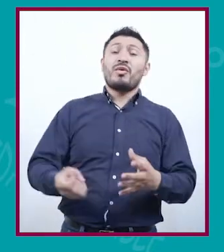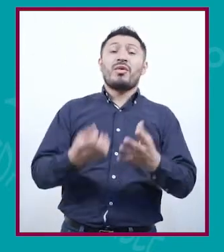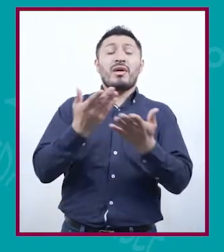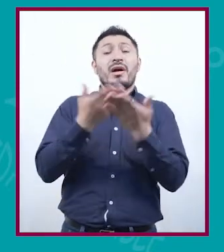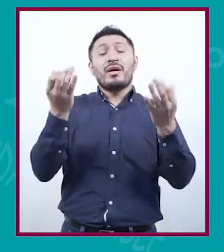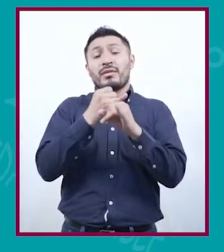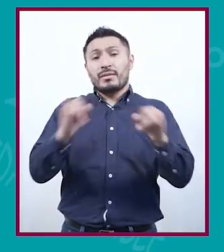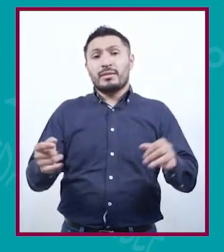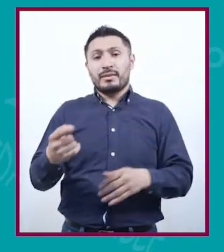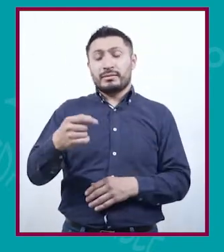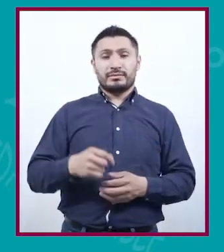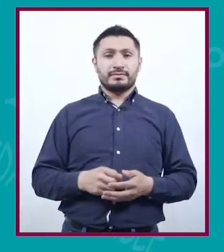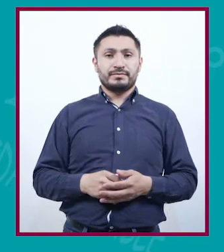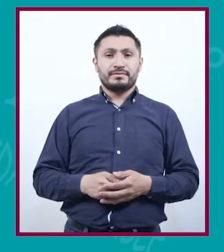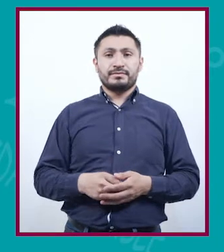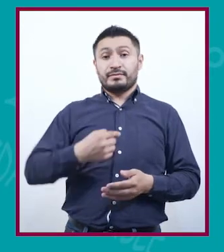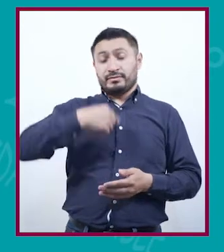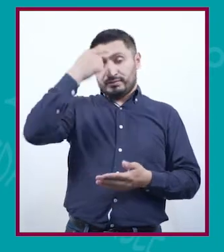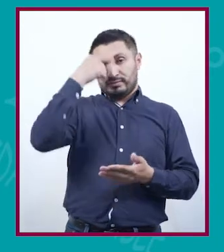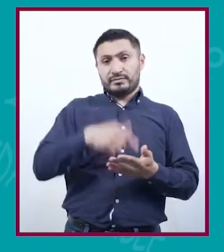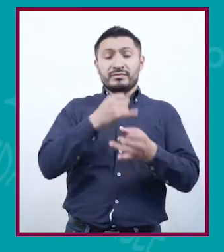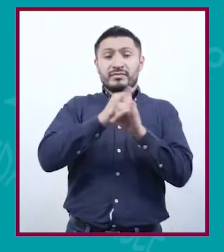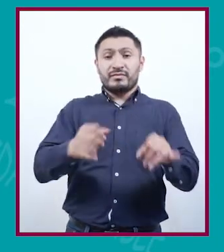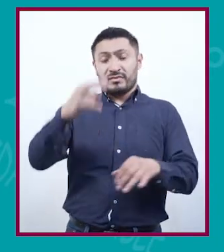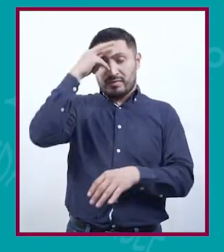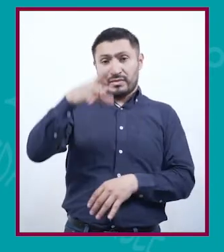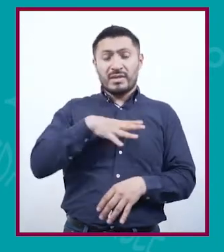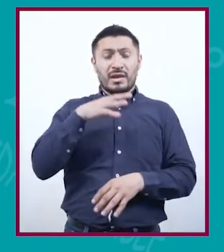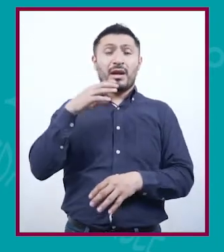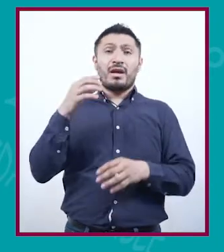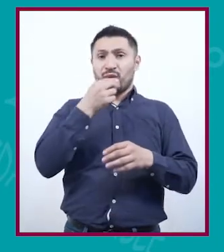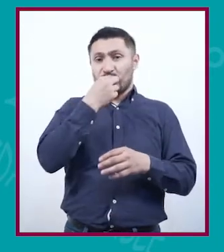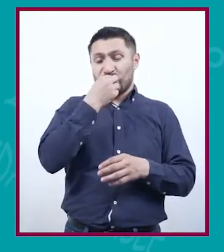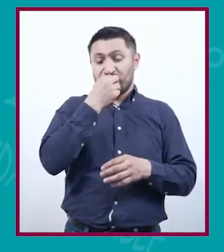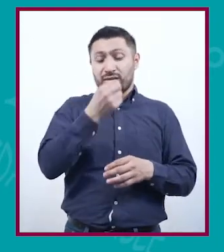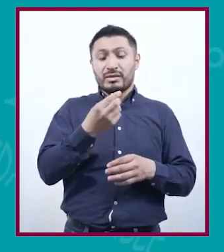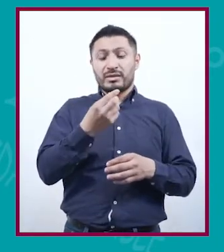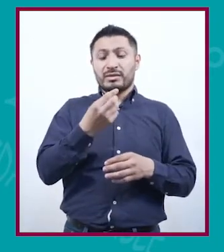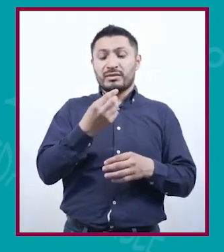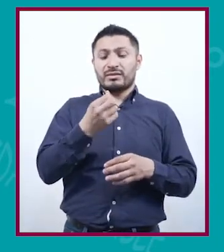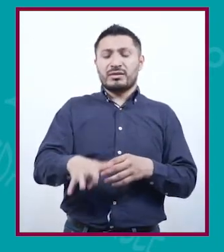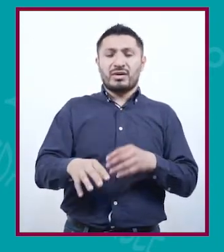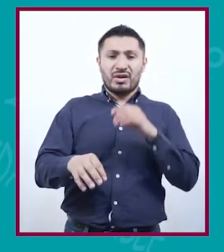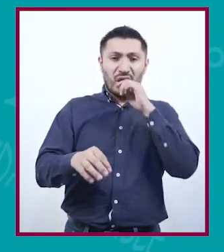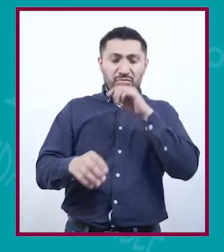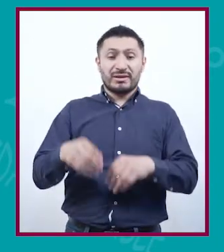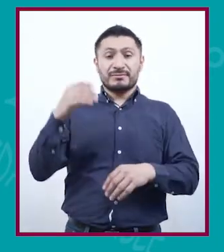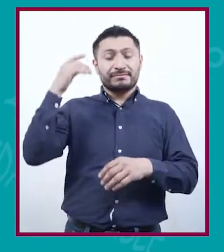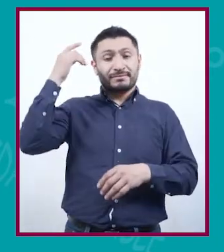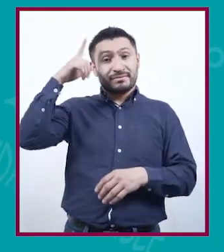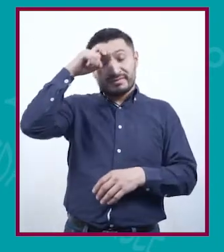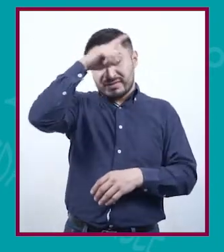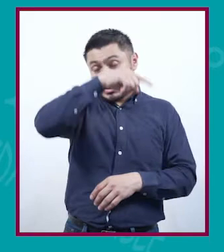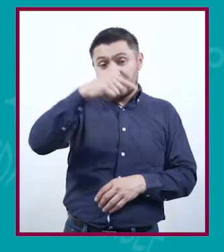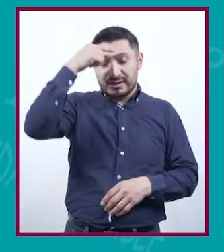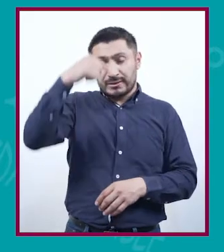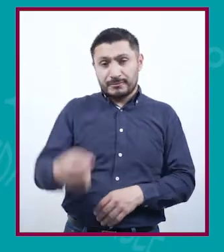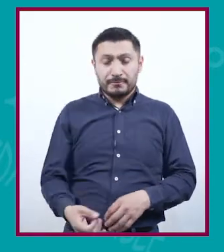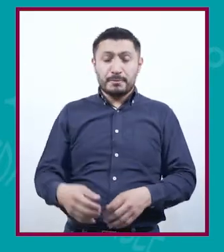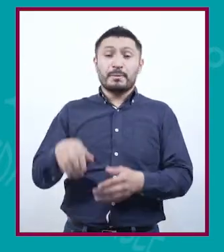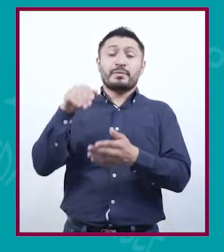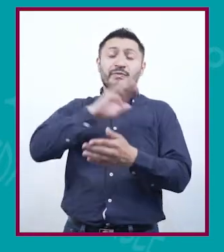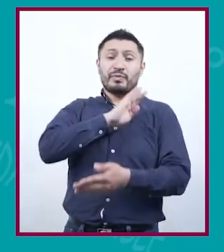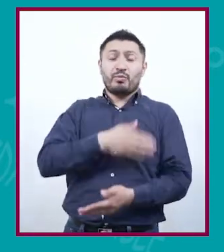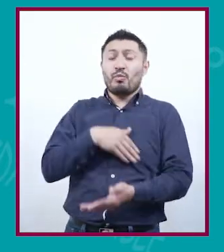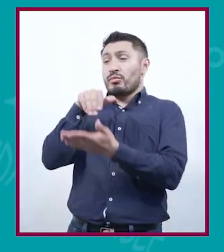virreinato. Para mí la independencia de México es el proceso por el que tuvo que pasar nuestro país para poder terminar con el dominio